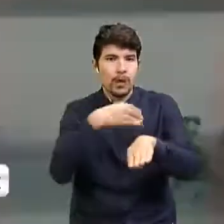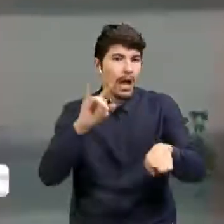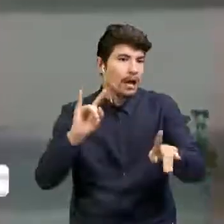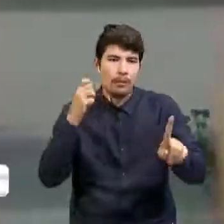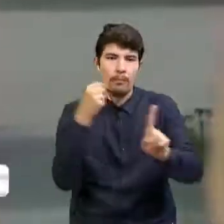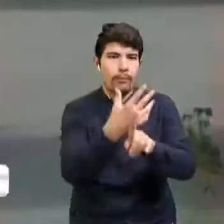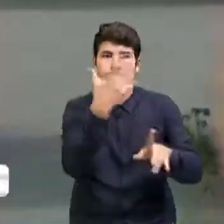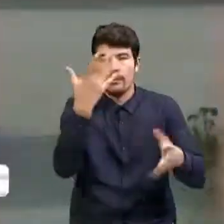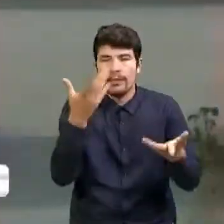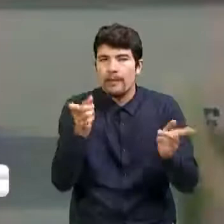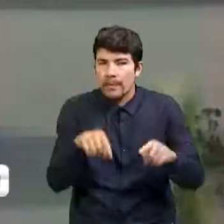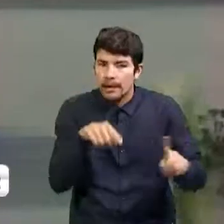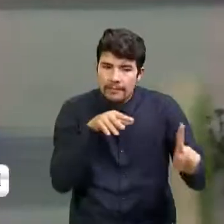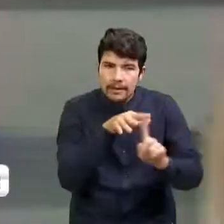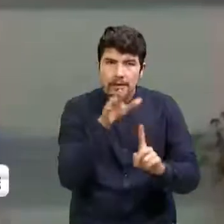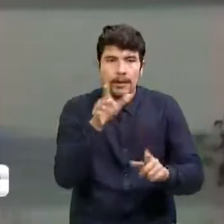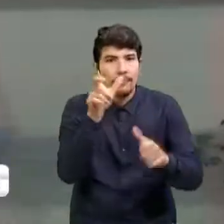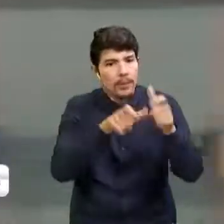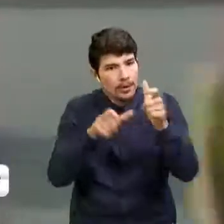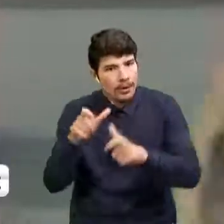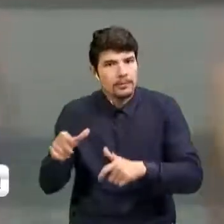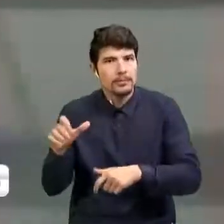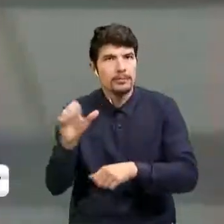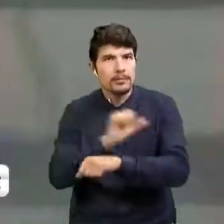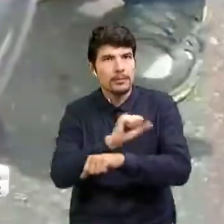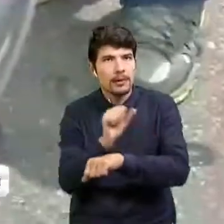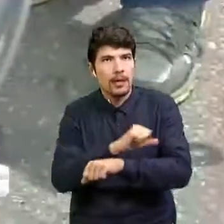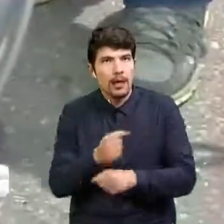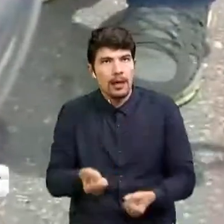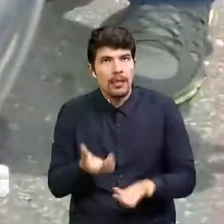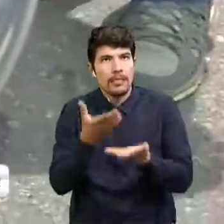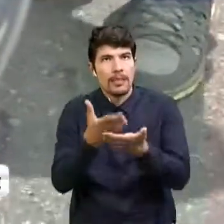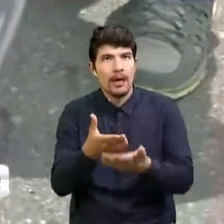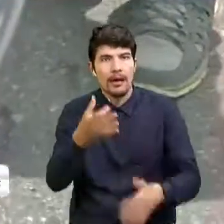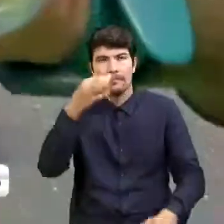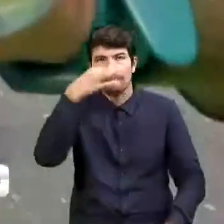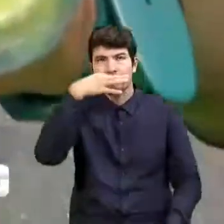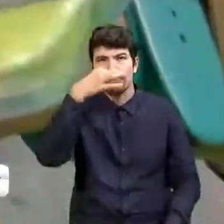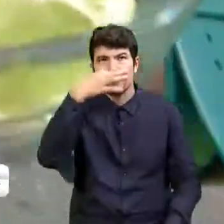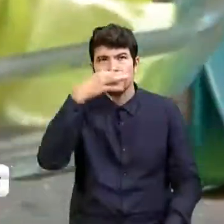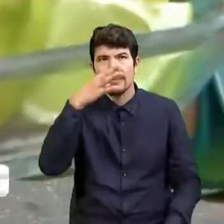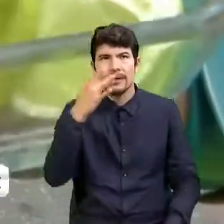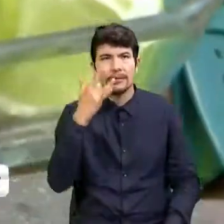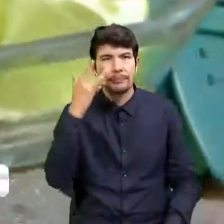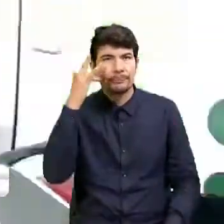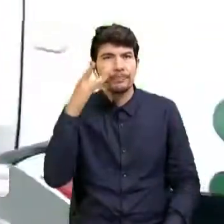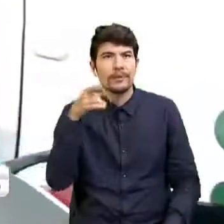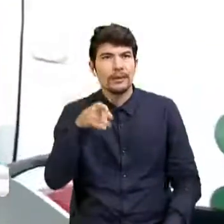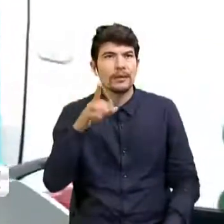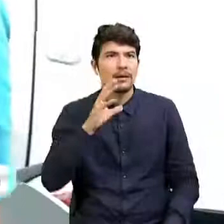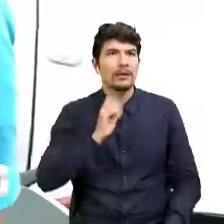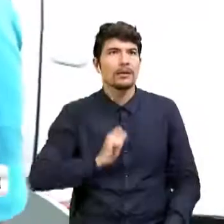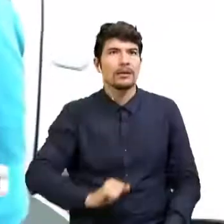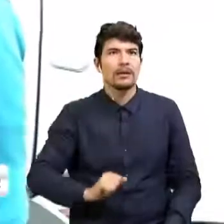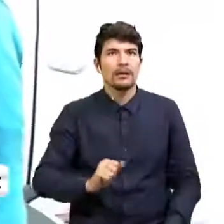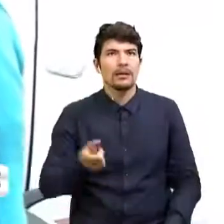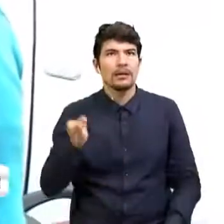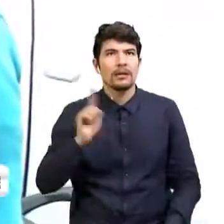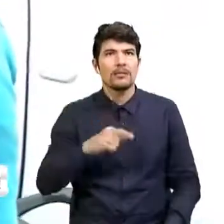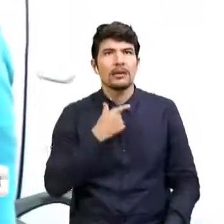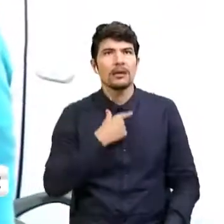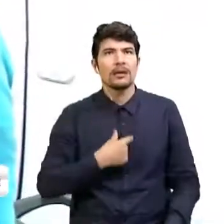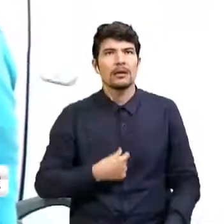accidentar. A los conductores se les dio en un biberón unas gotas amargas de limón y se les colgó una mamila al